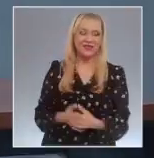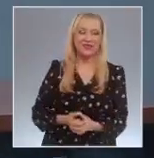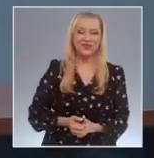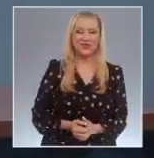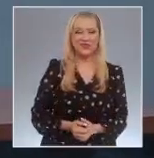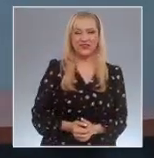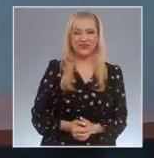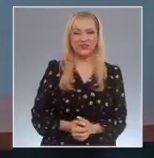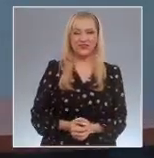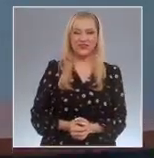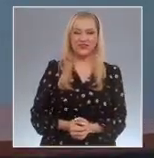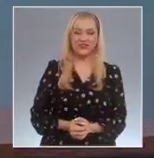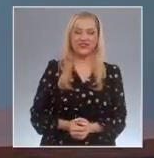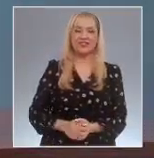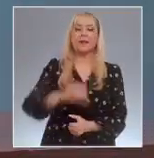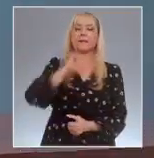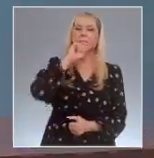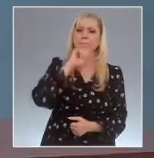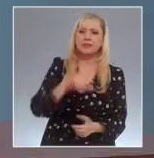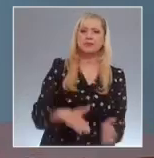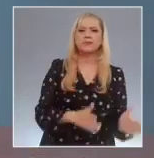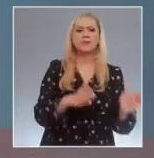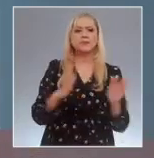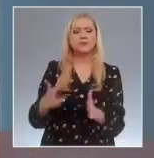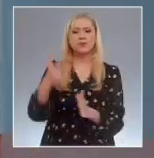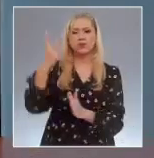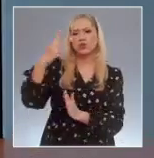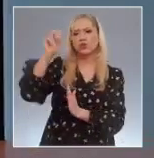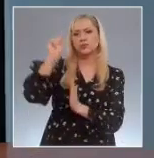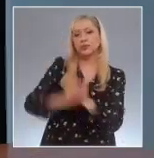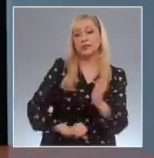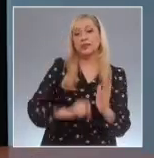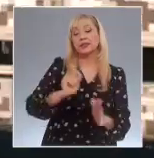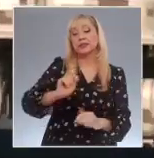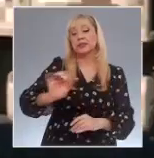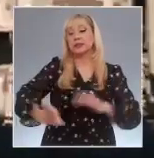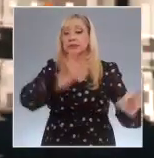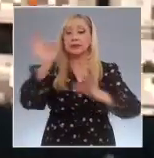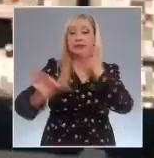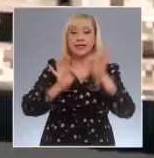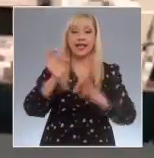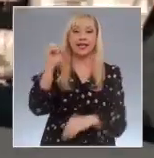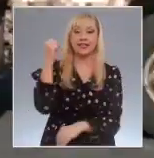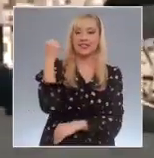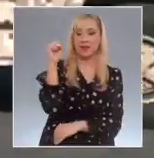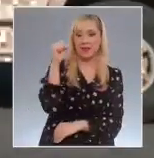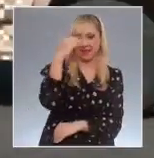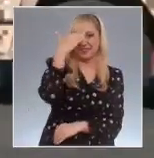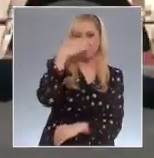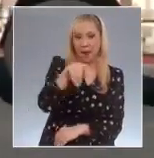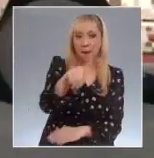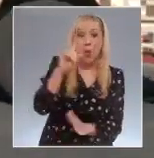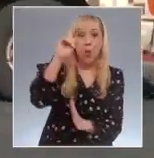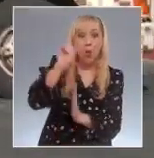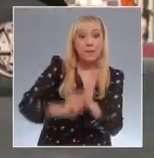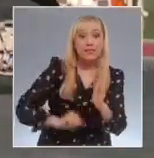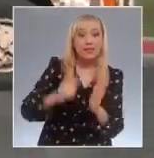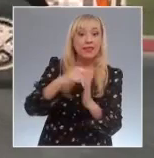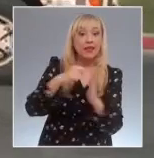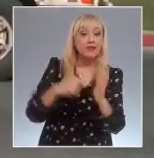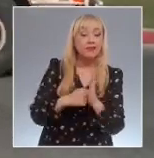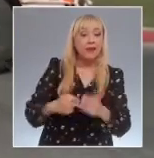Y en otras noticias, en los 2 meses que dura la campaña Septiembre, Mes del Testamento, que por cierto cumple 20 años, se generan en